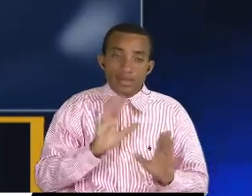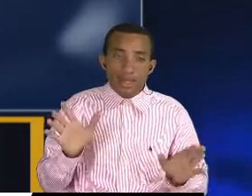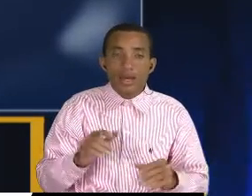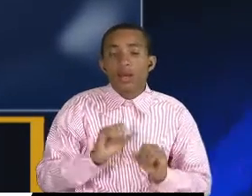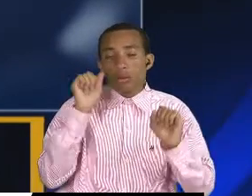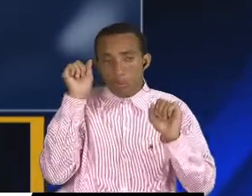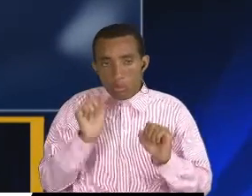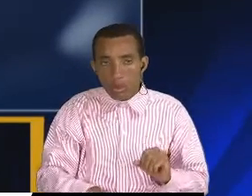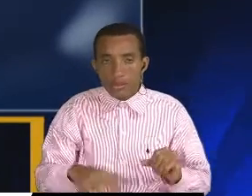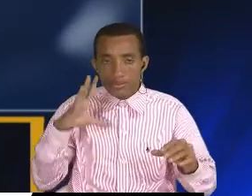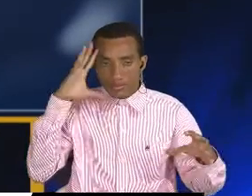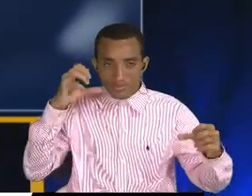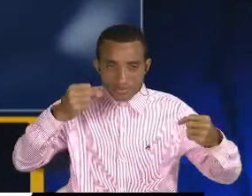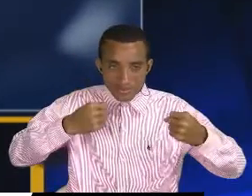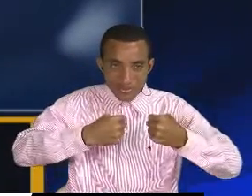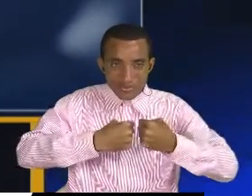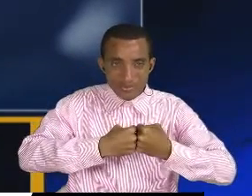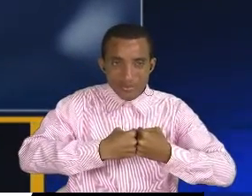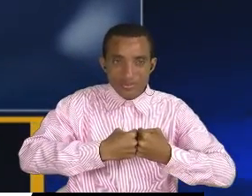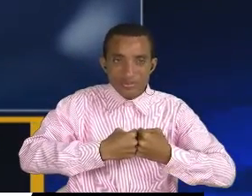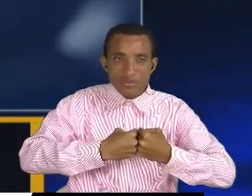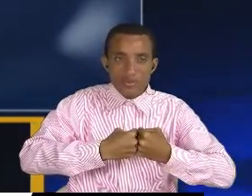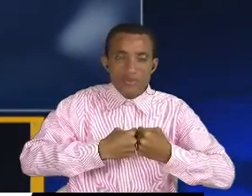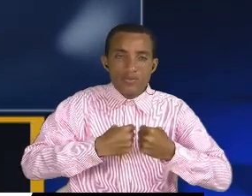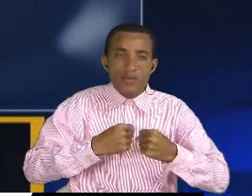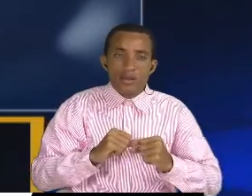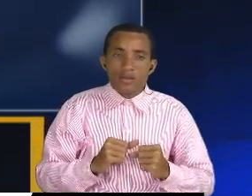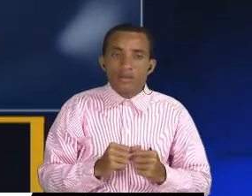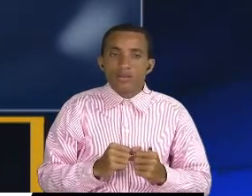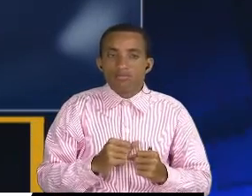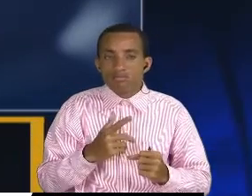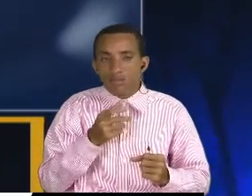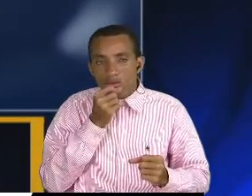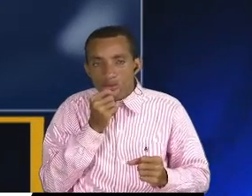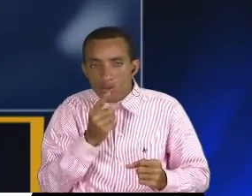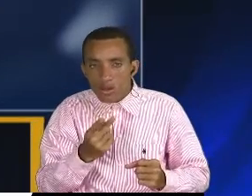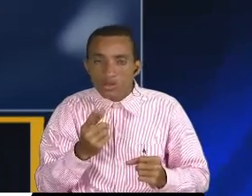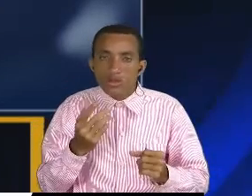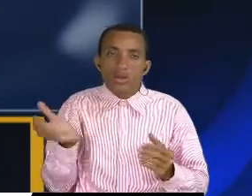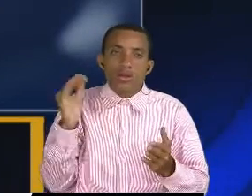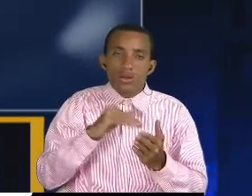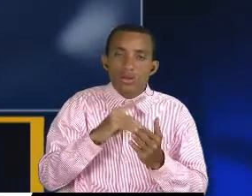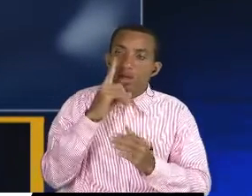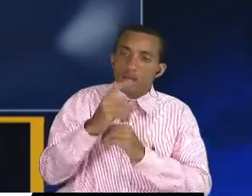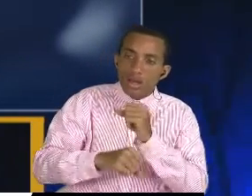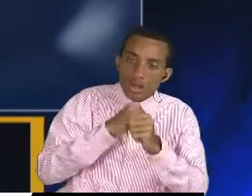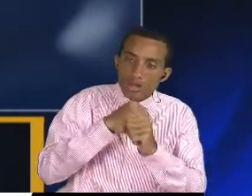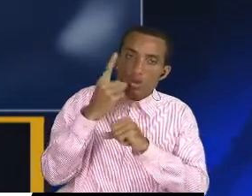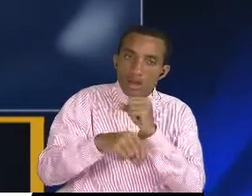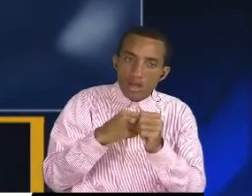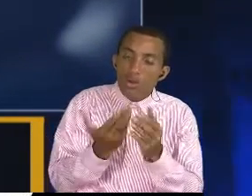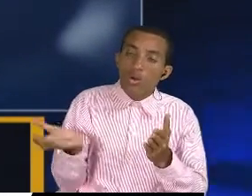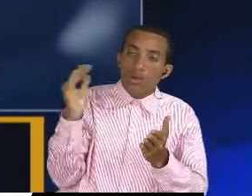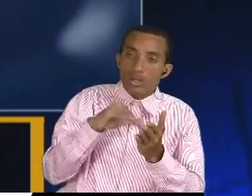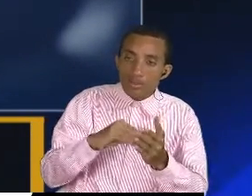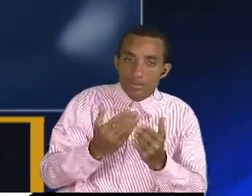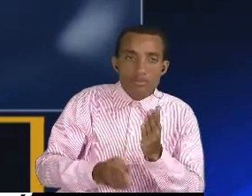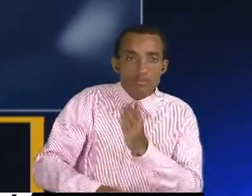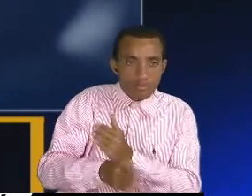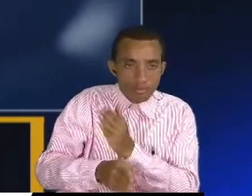es un convenio que tiene una facilidad de renovarse anual y pues permitir que lo que se